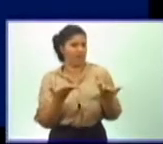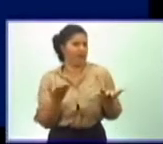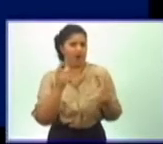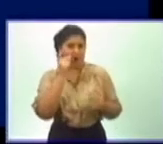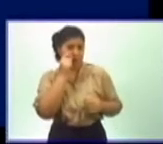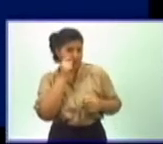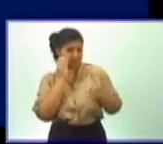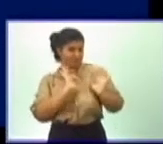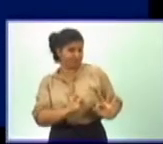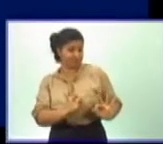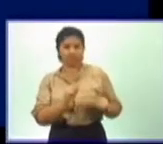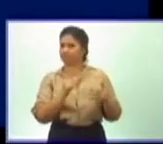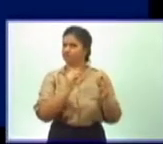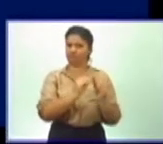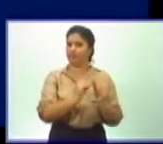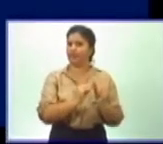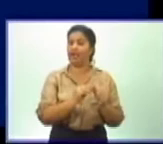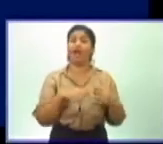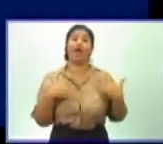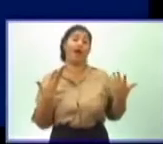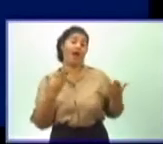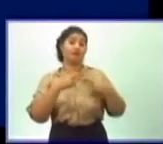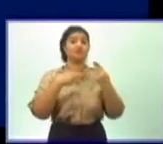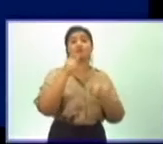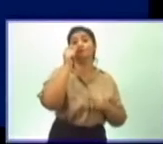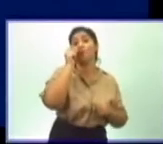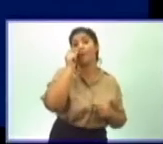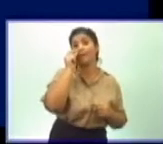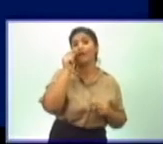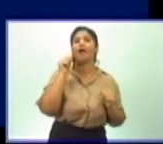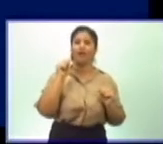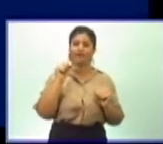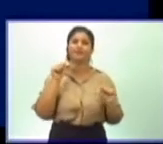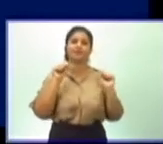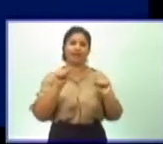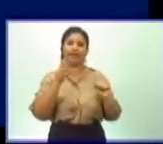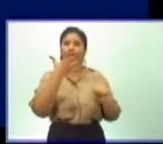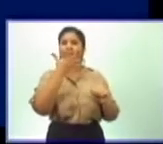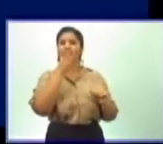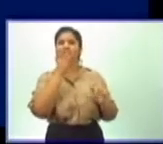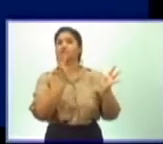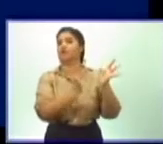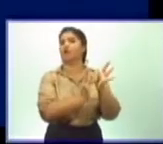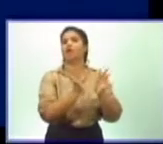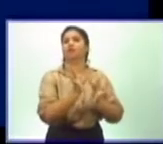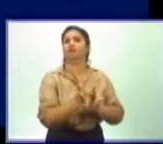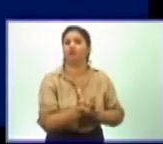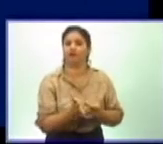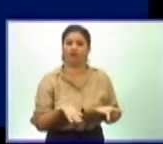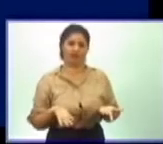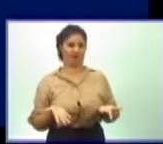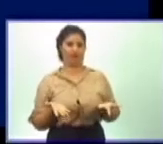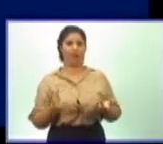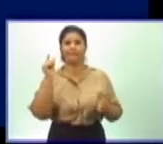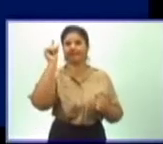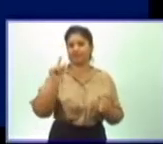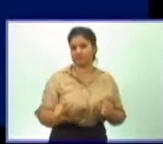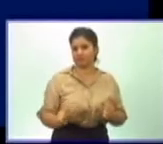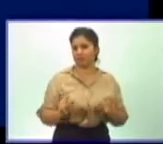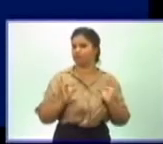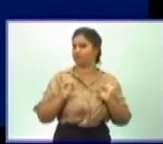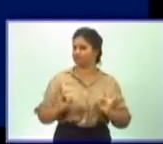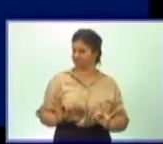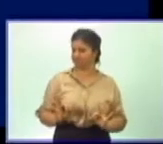Por la devoción cristiana. Se hacían pasar, como decimos, polisémicamente hablando, por